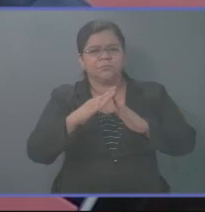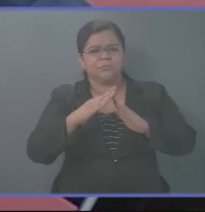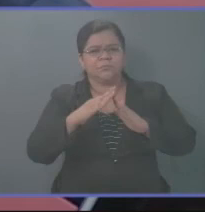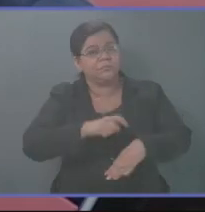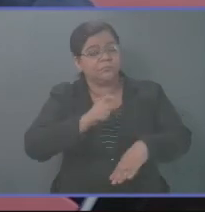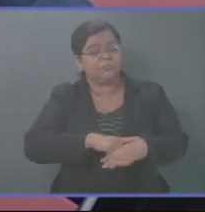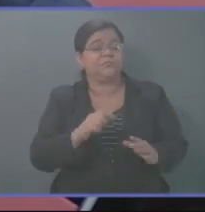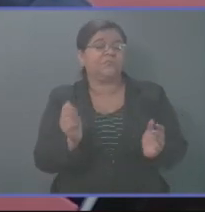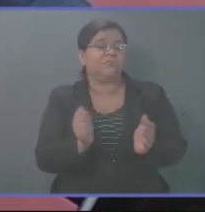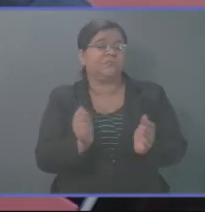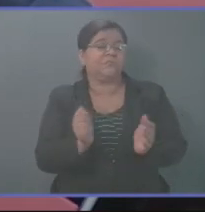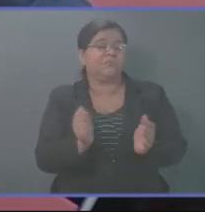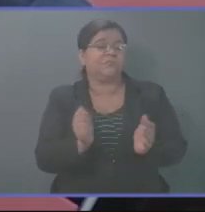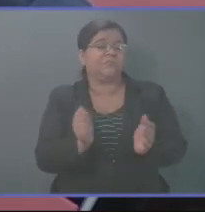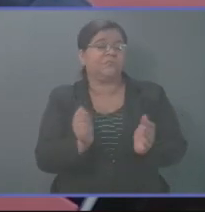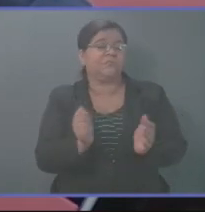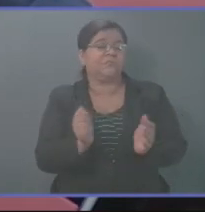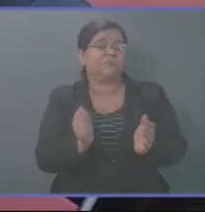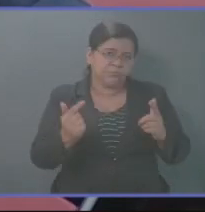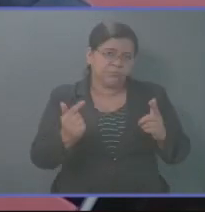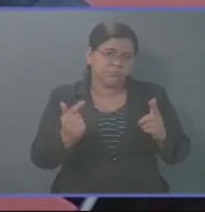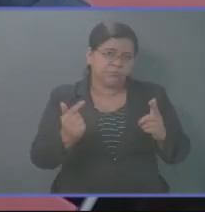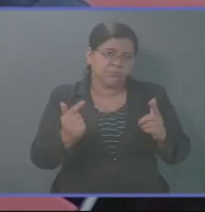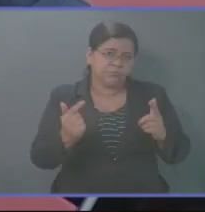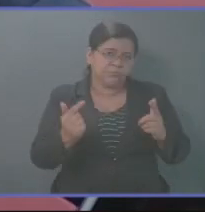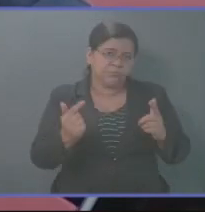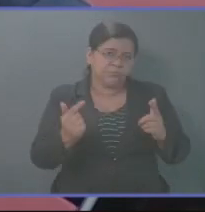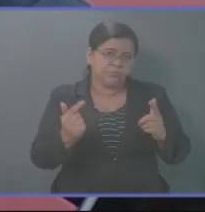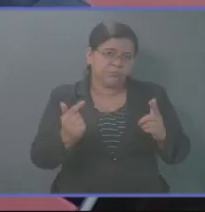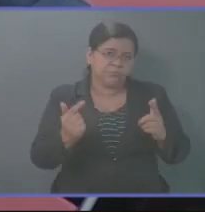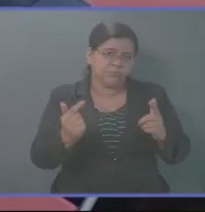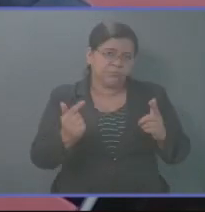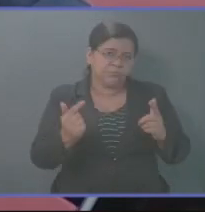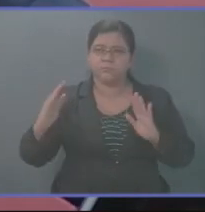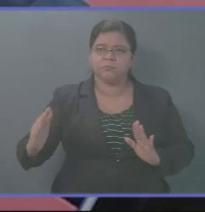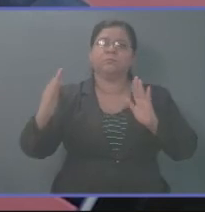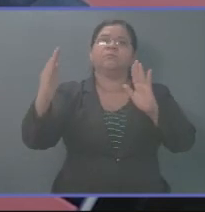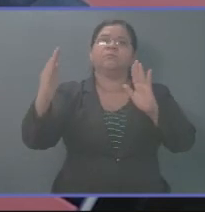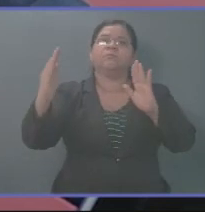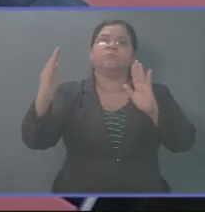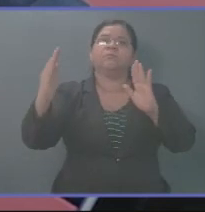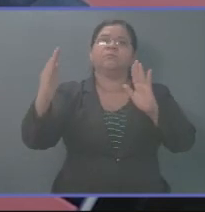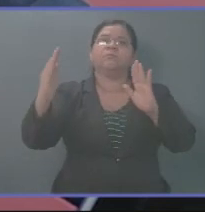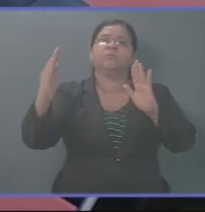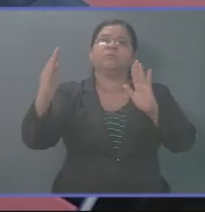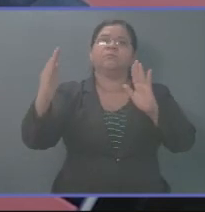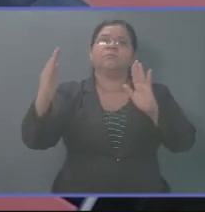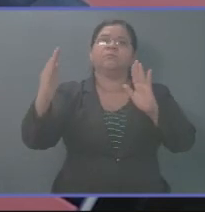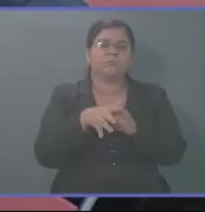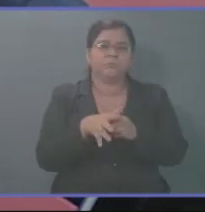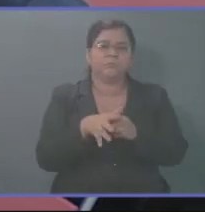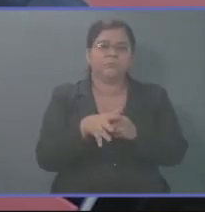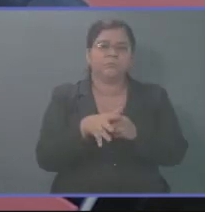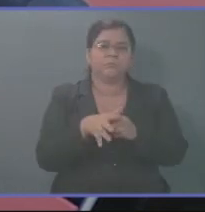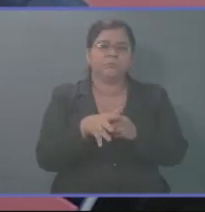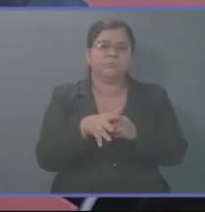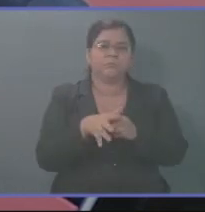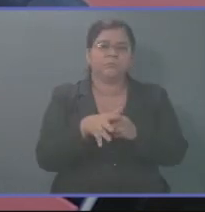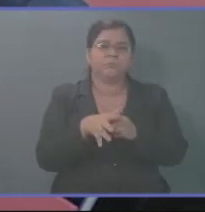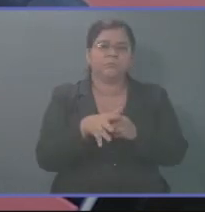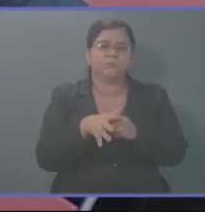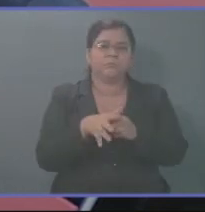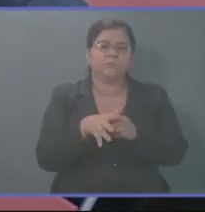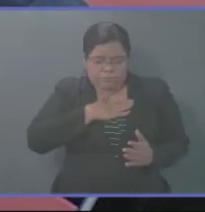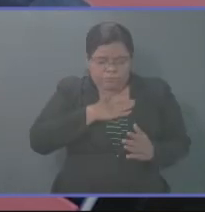de crisis porque es el mejor ataque contra el COVID-19 y es el aislamiento para que